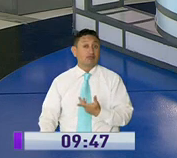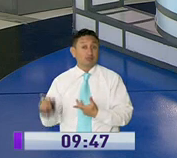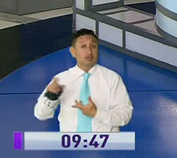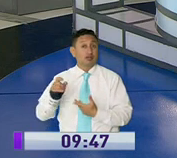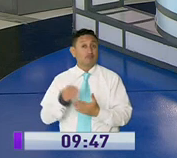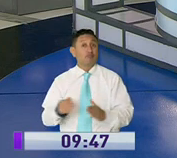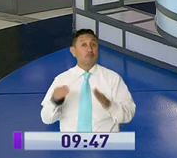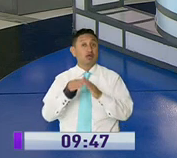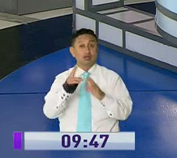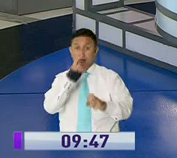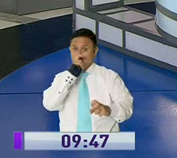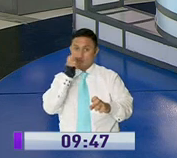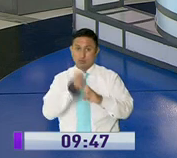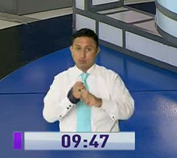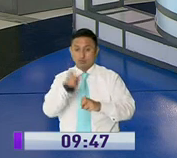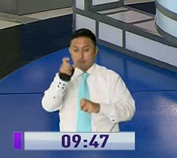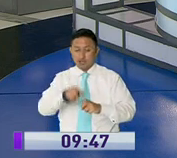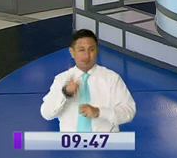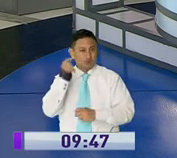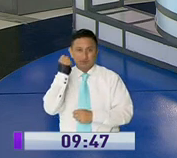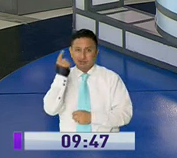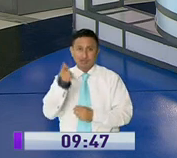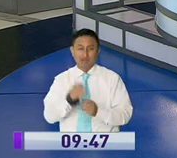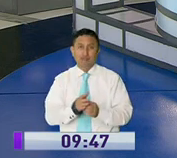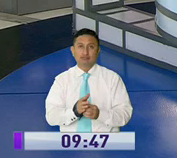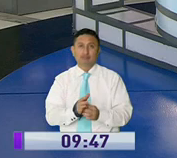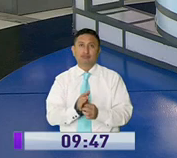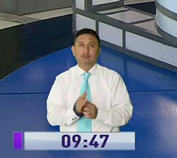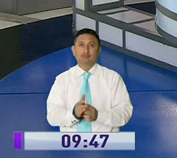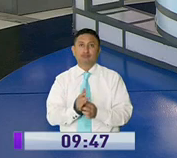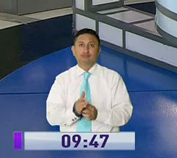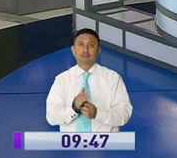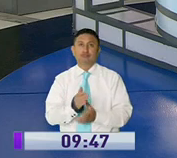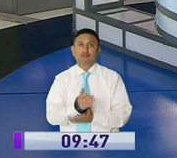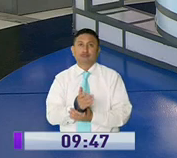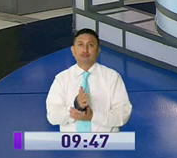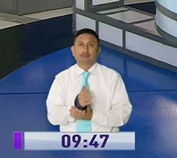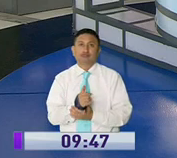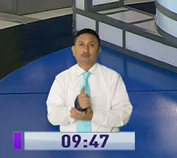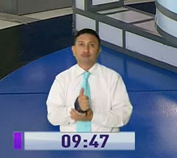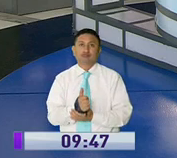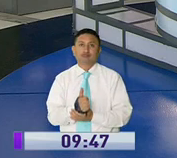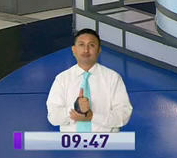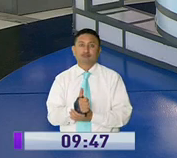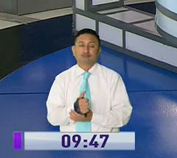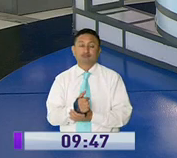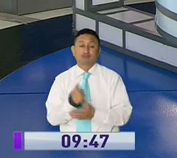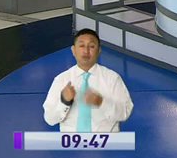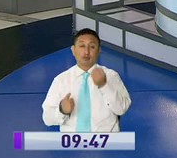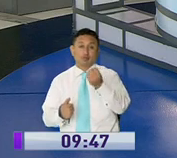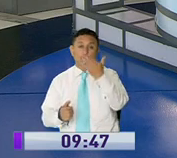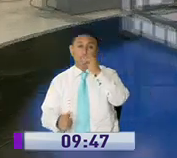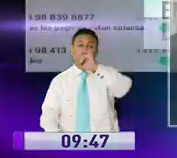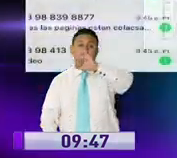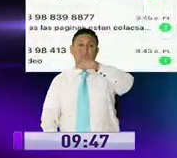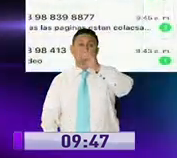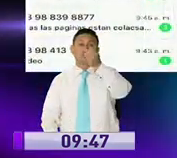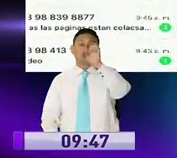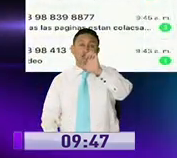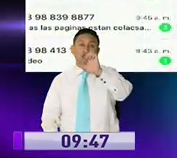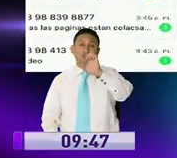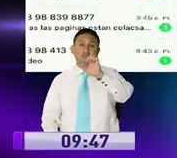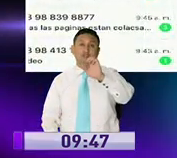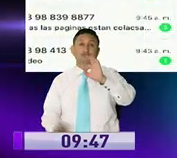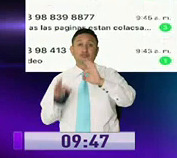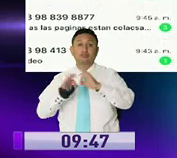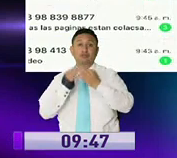las medidas, porque hay gente que de verdad no entiende. Sí, ya no entiende. O sea, no entiende. Ya no entiende, ¿qué se puede hacer? Buenos días, mi nombre es José Tomás, tengo